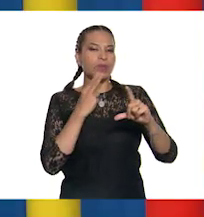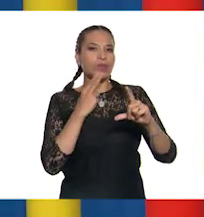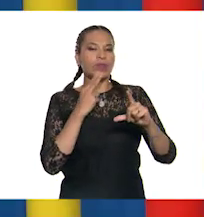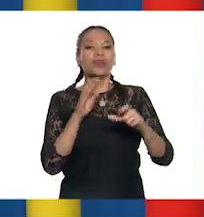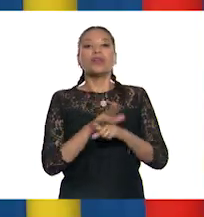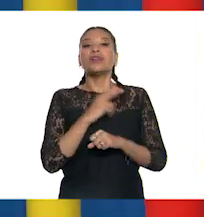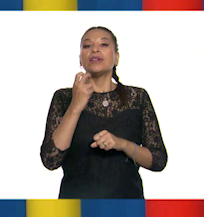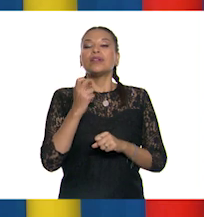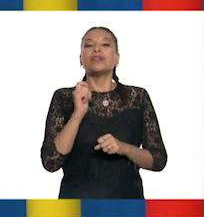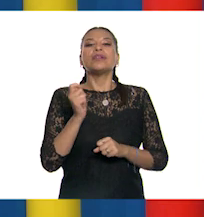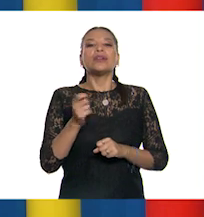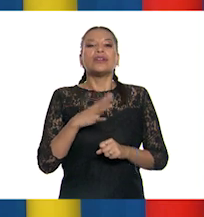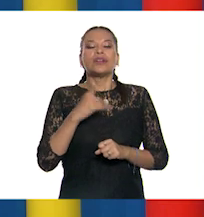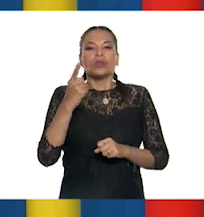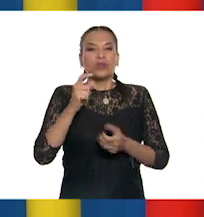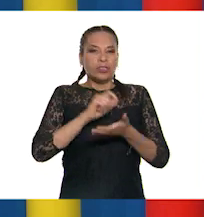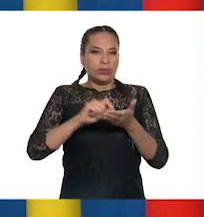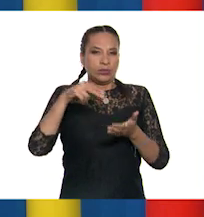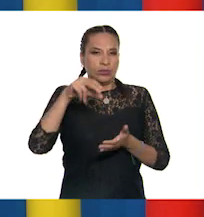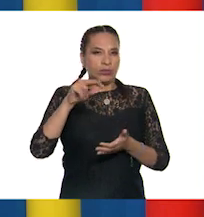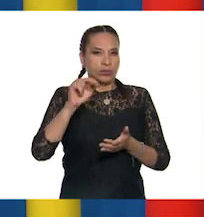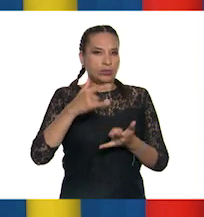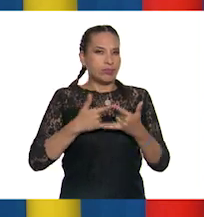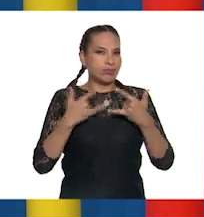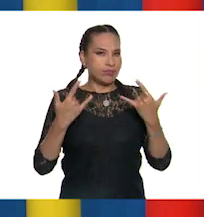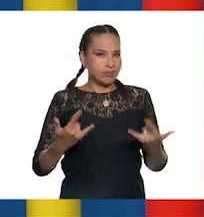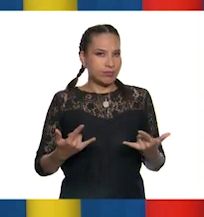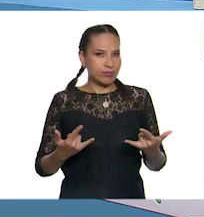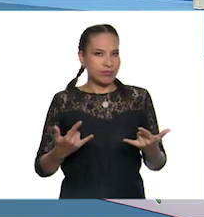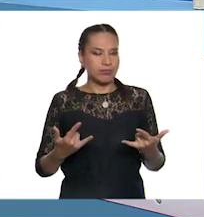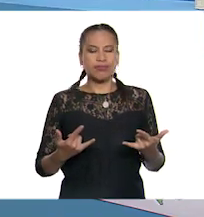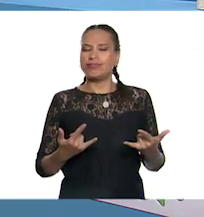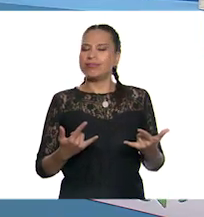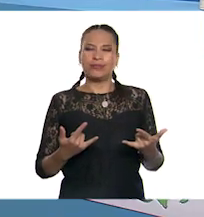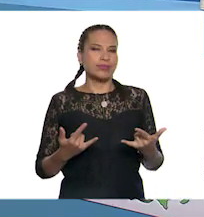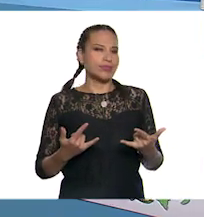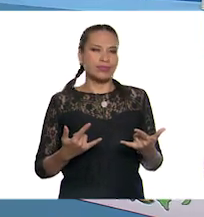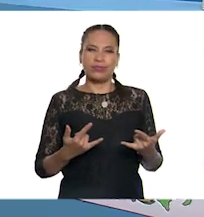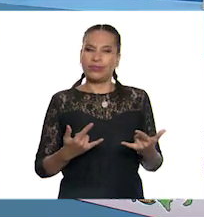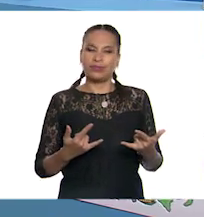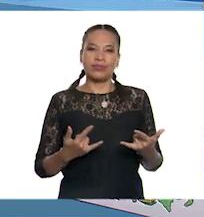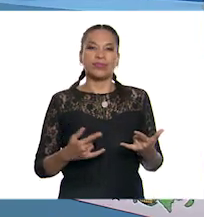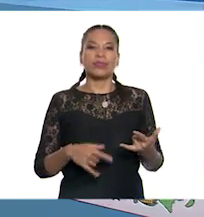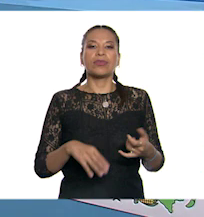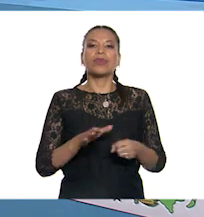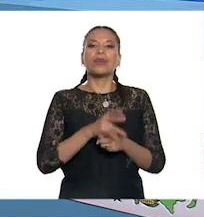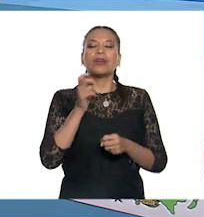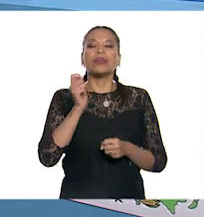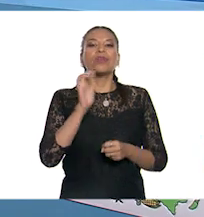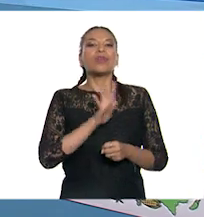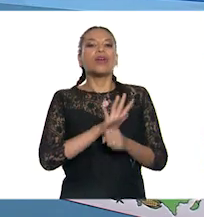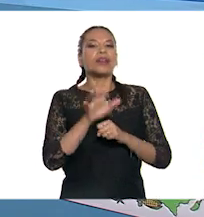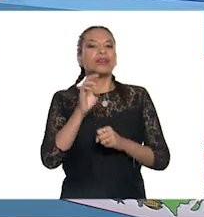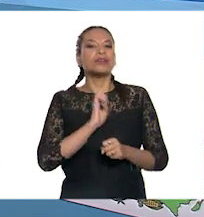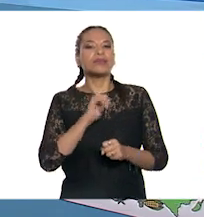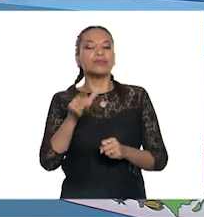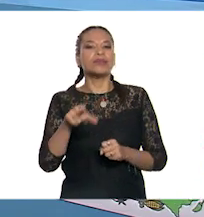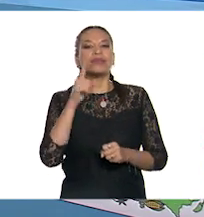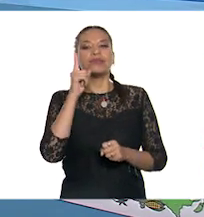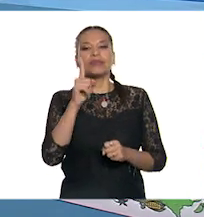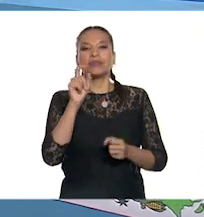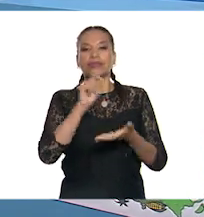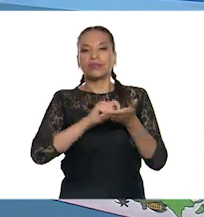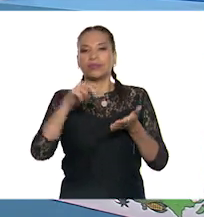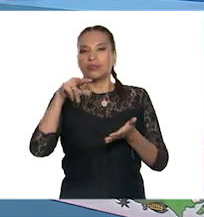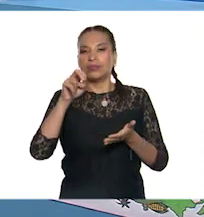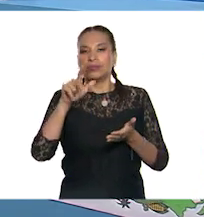Entonces, ¿se trata de una novela histórica? No, tampoco. En este caso particular, se trata de una